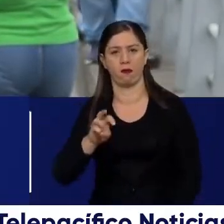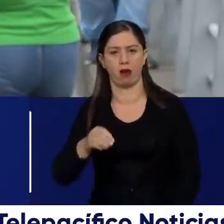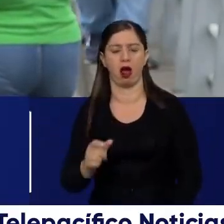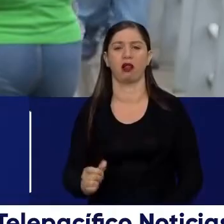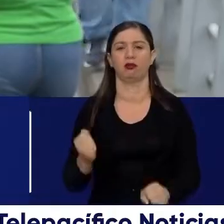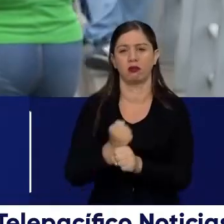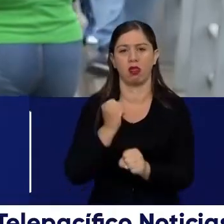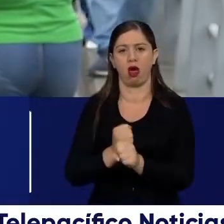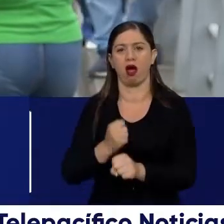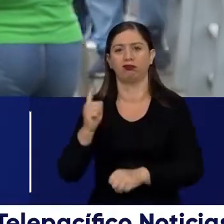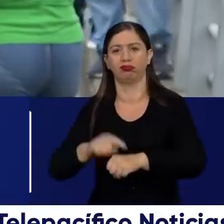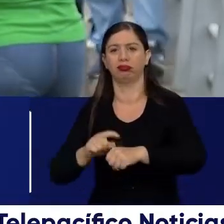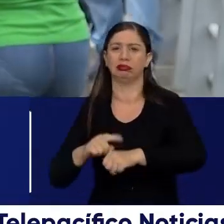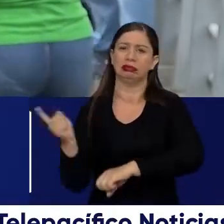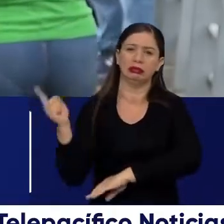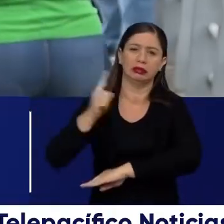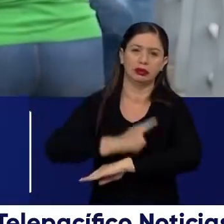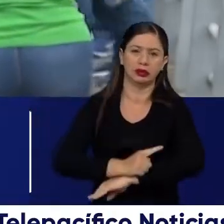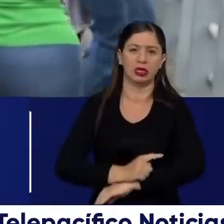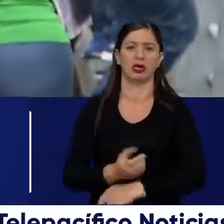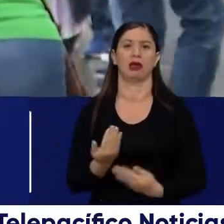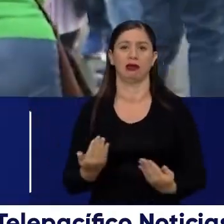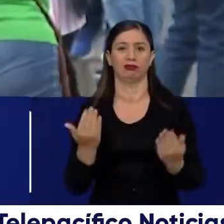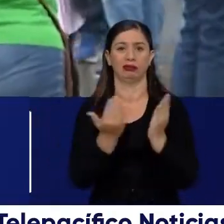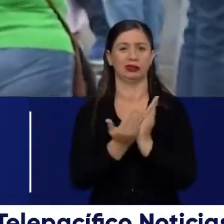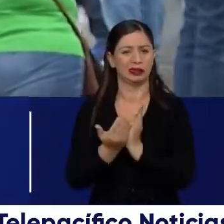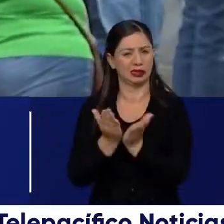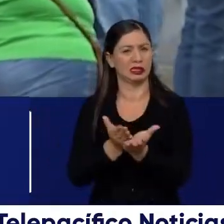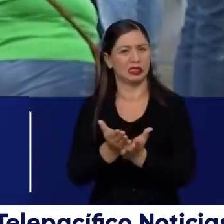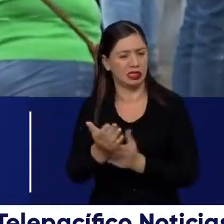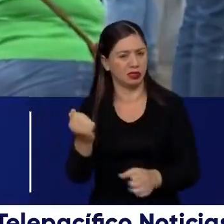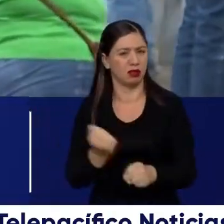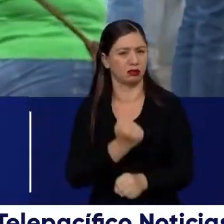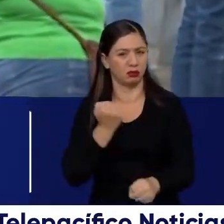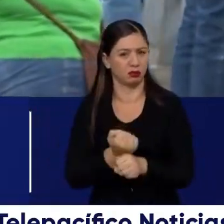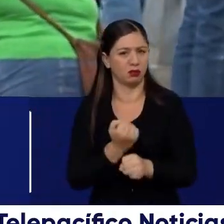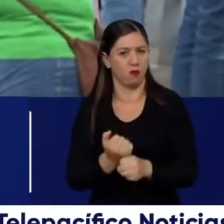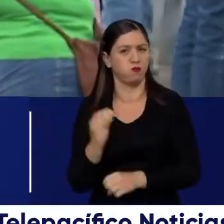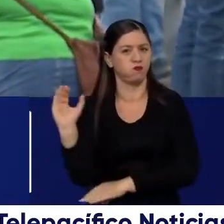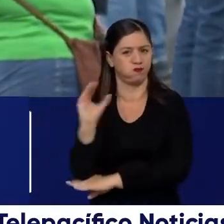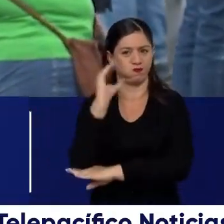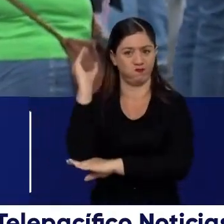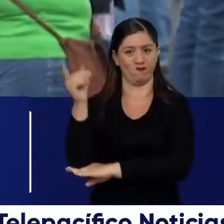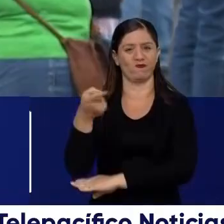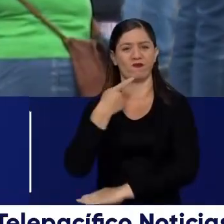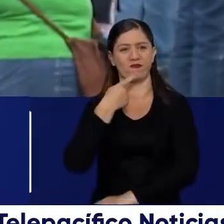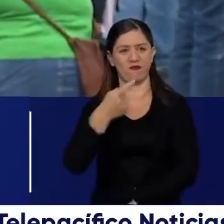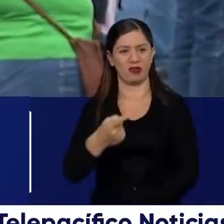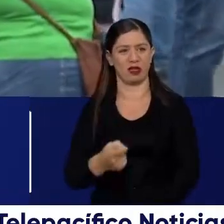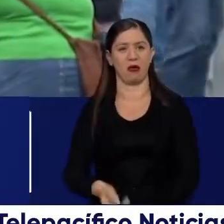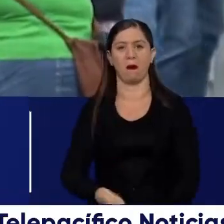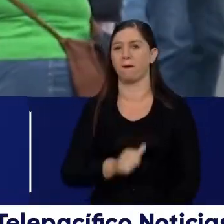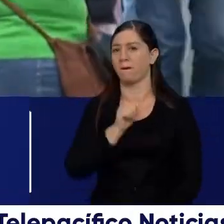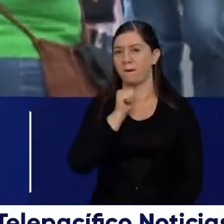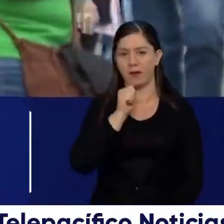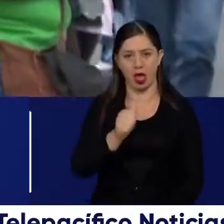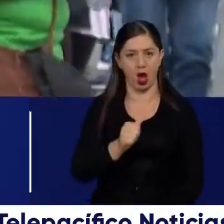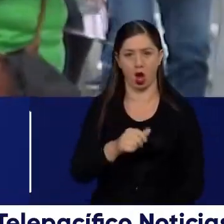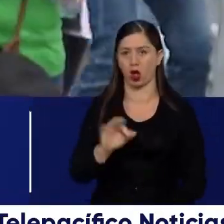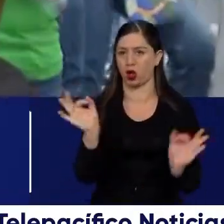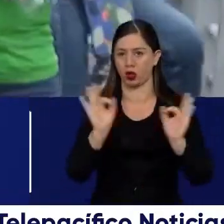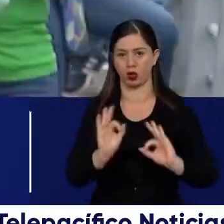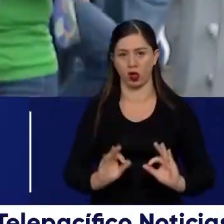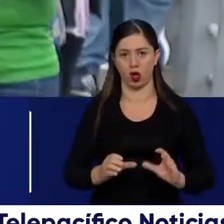la educación son temas por los que todavía se trabaja en un país donde afirman es más fácil crear una